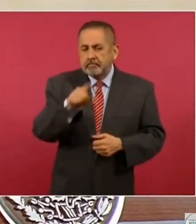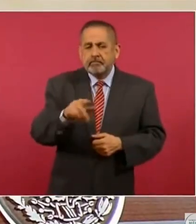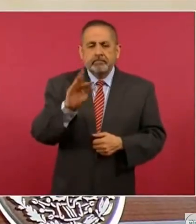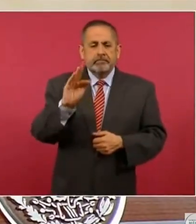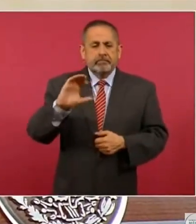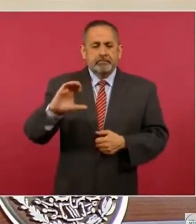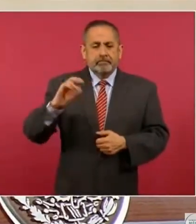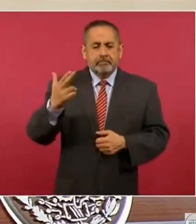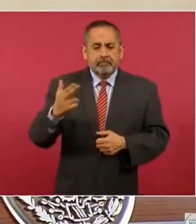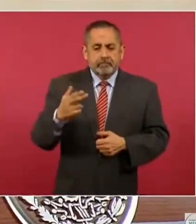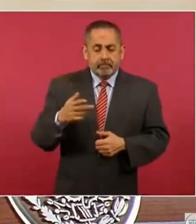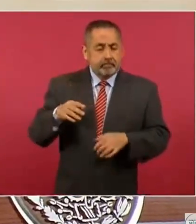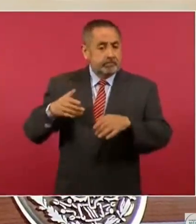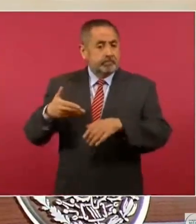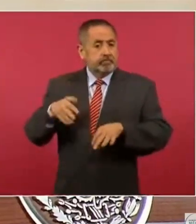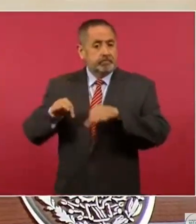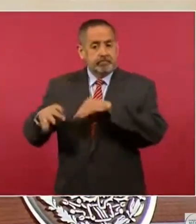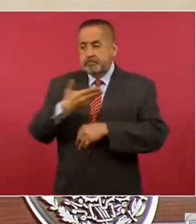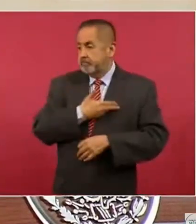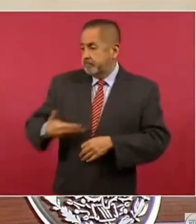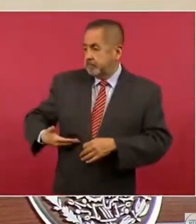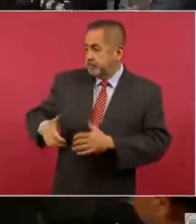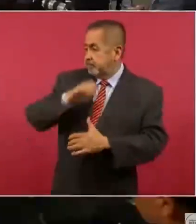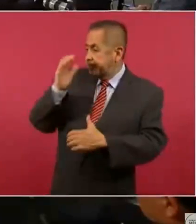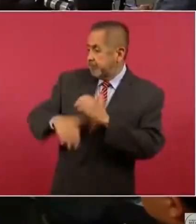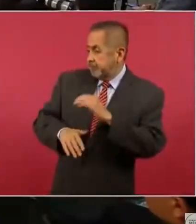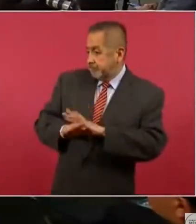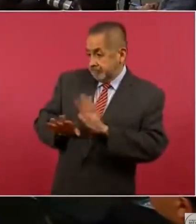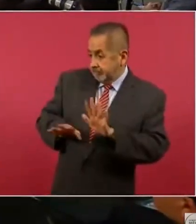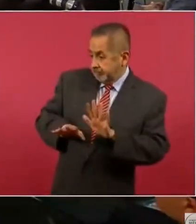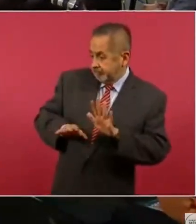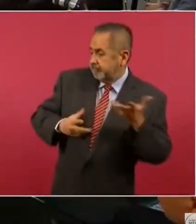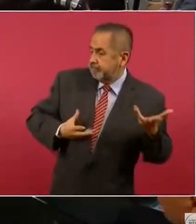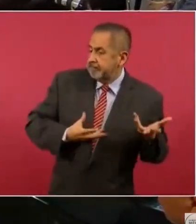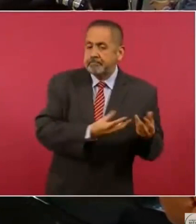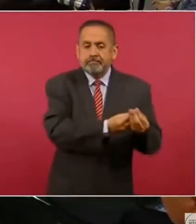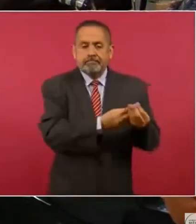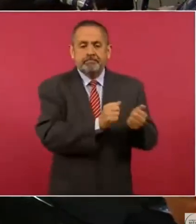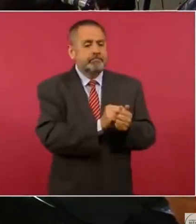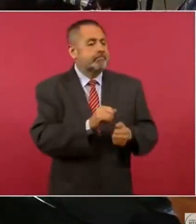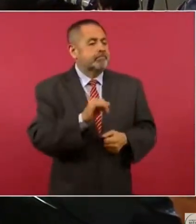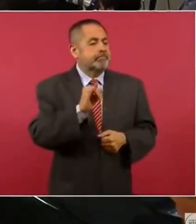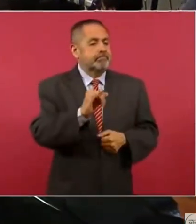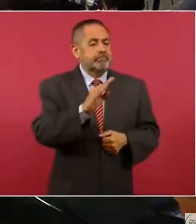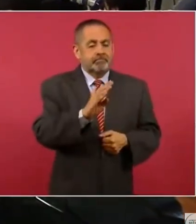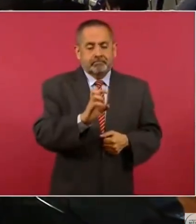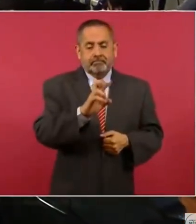de presidente y se va a trabajar con Iberdrola. Entonces, cuando llegamos,